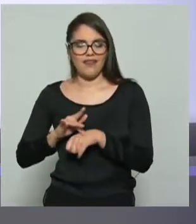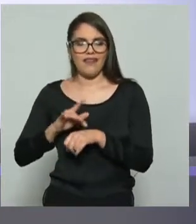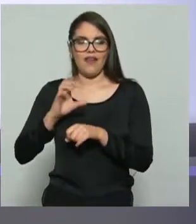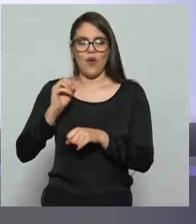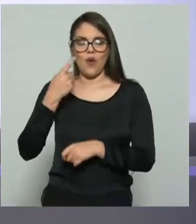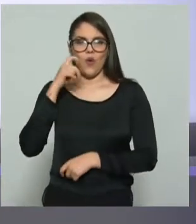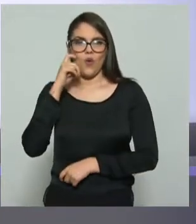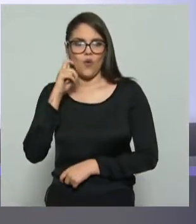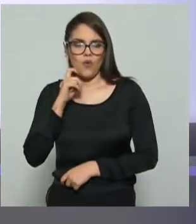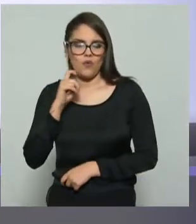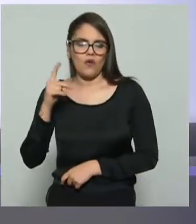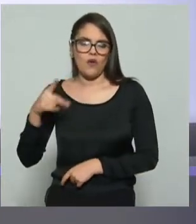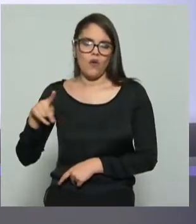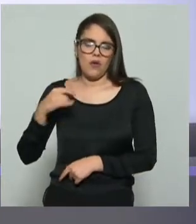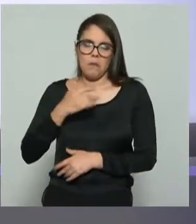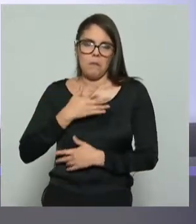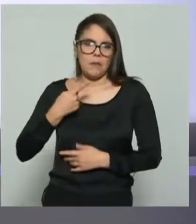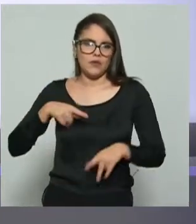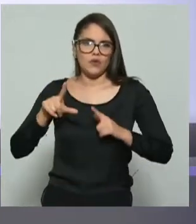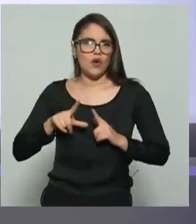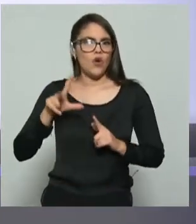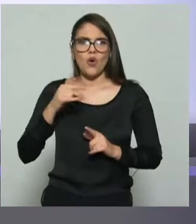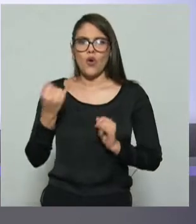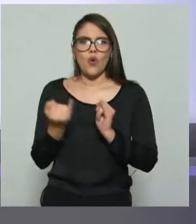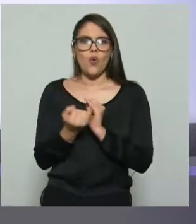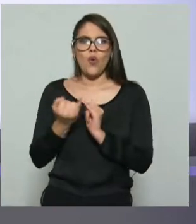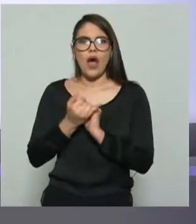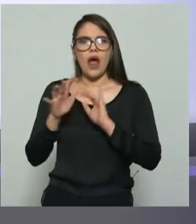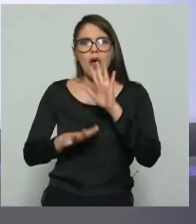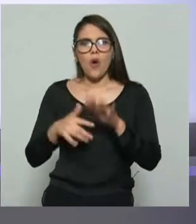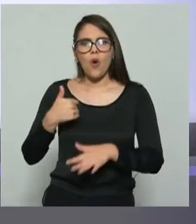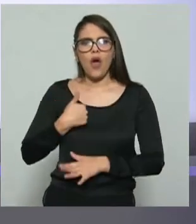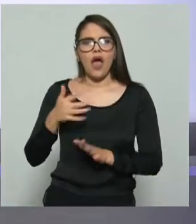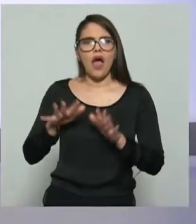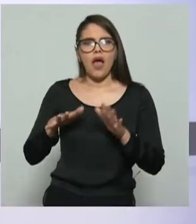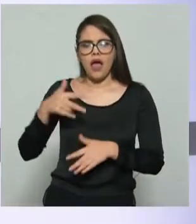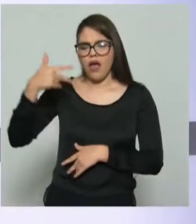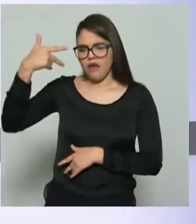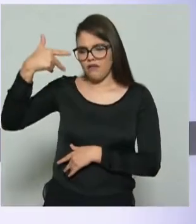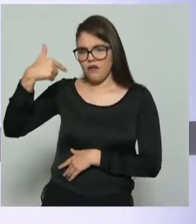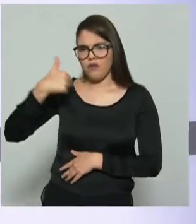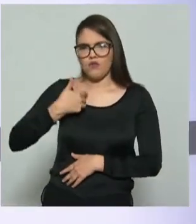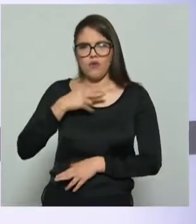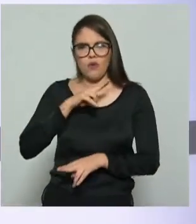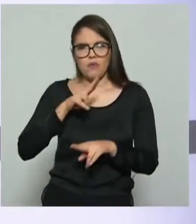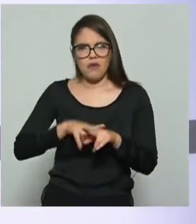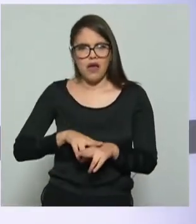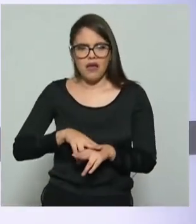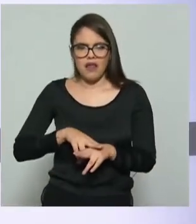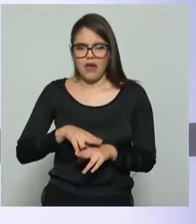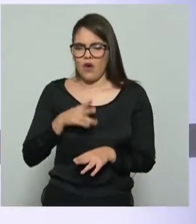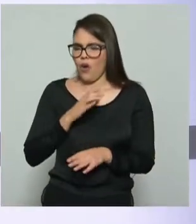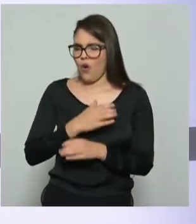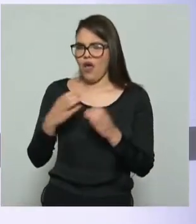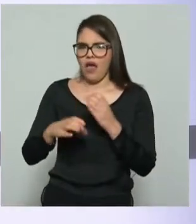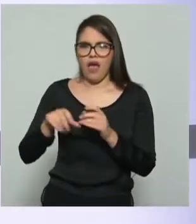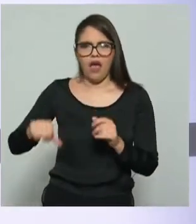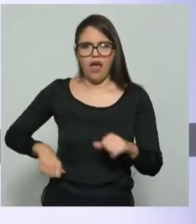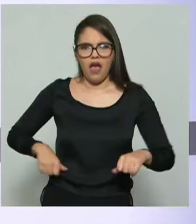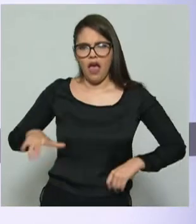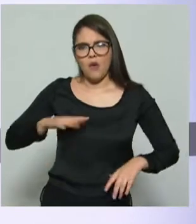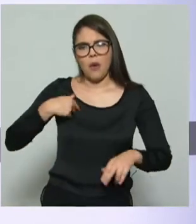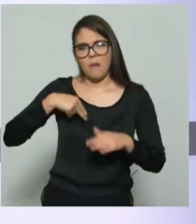sexting, sino este tema de grabarnos mientras estamos haciendo nuestras actividades ordinarias. Estamos en el metro